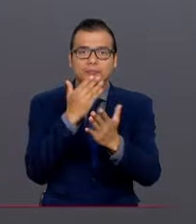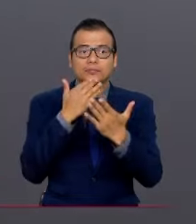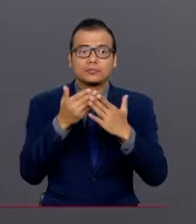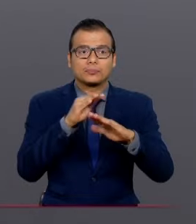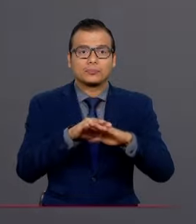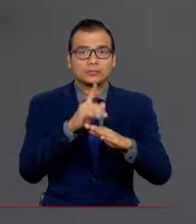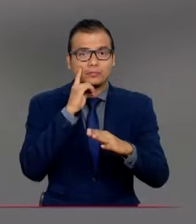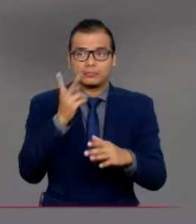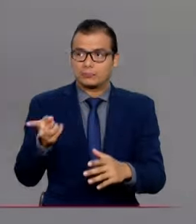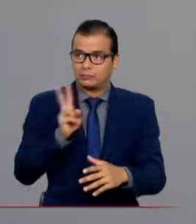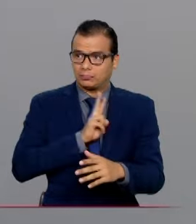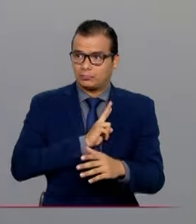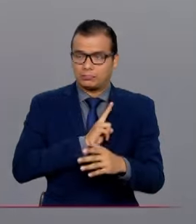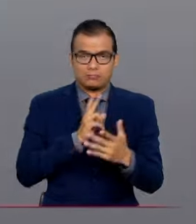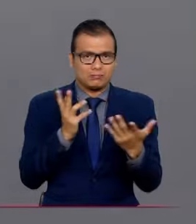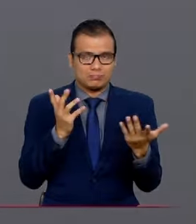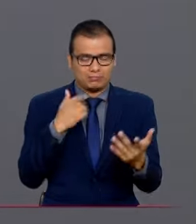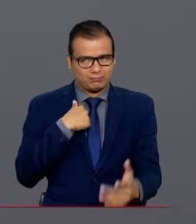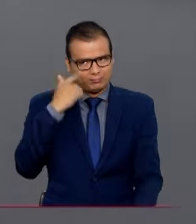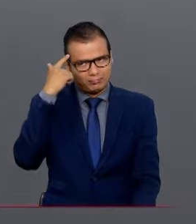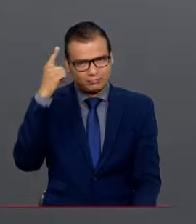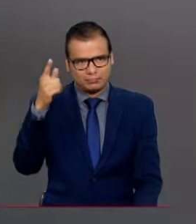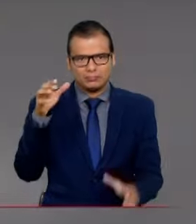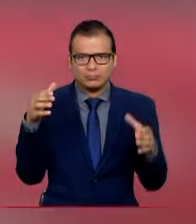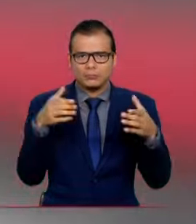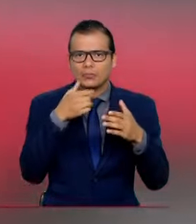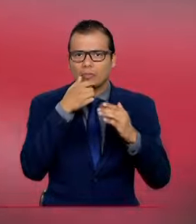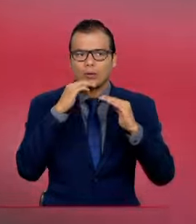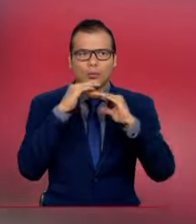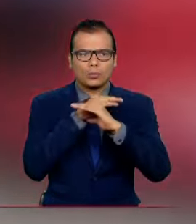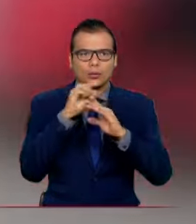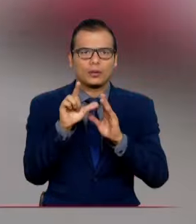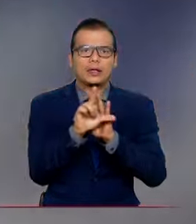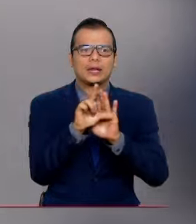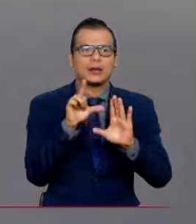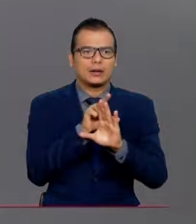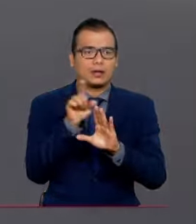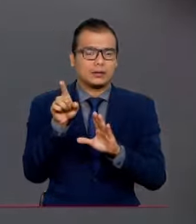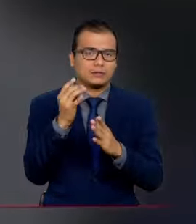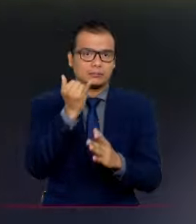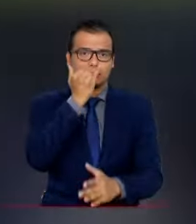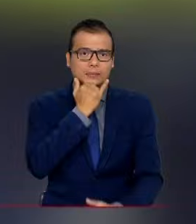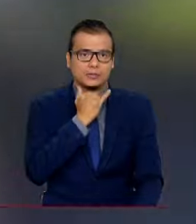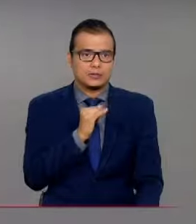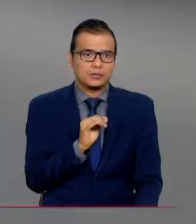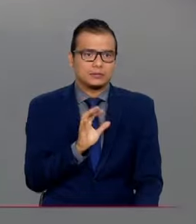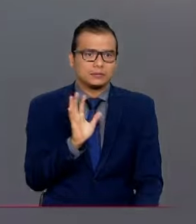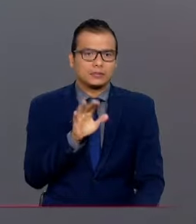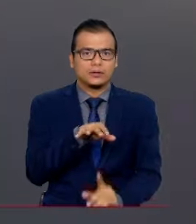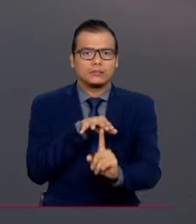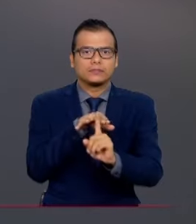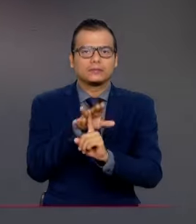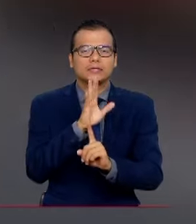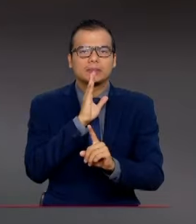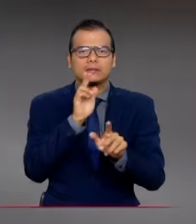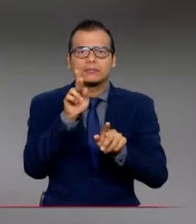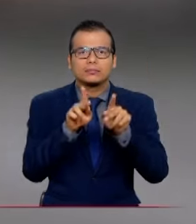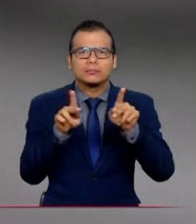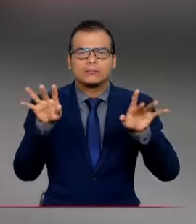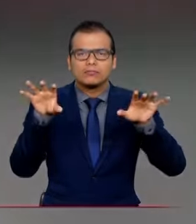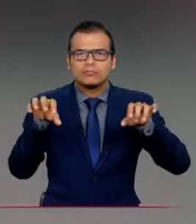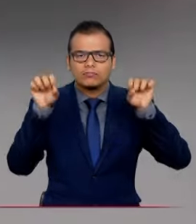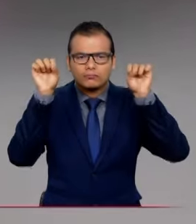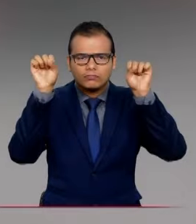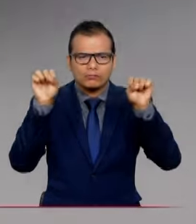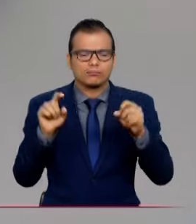al parecer ilegal, porque están en toda una curva y esto lo han cogido desde vicio. No molestan sino a los camperos, no molestan sino